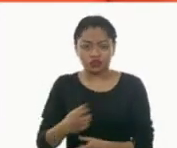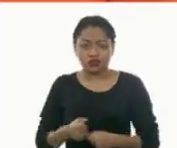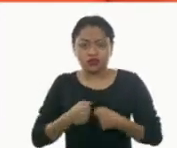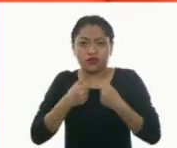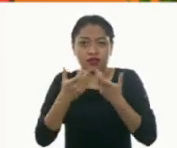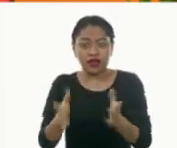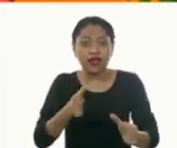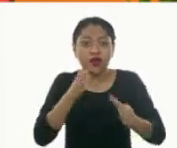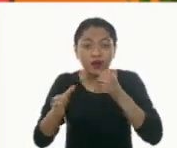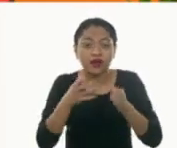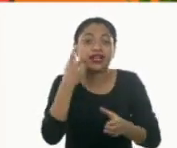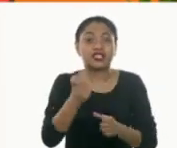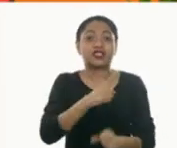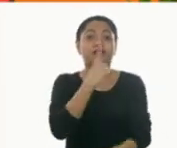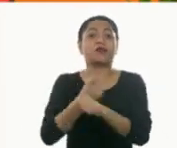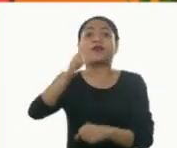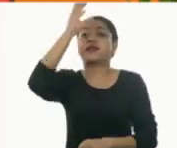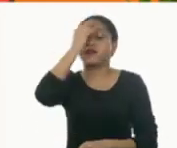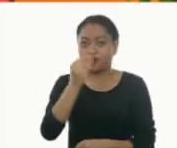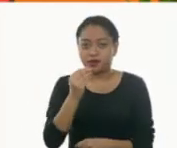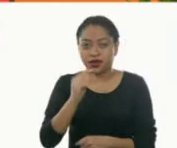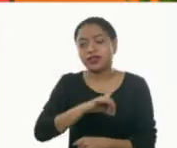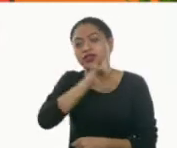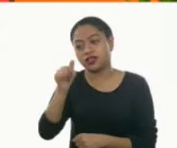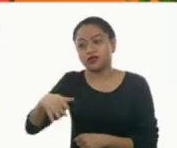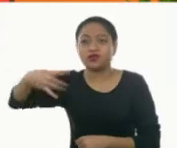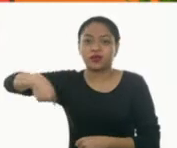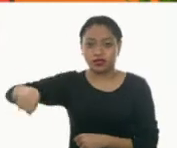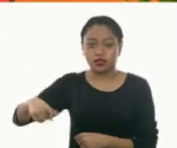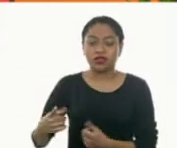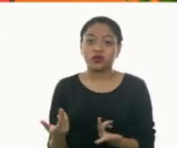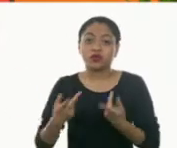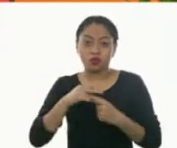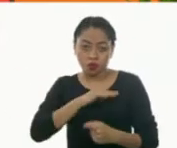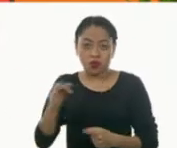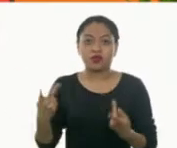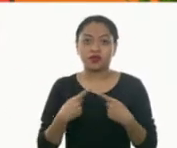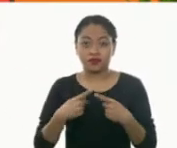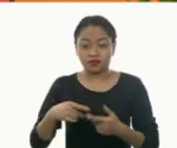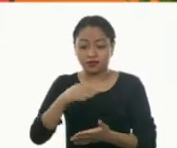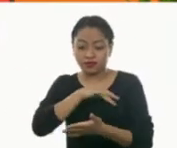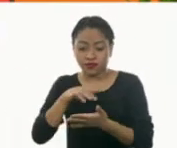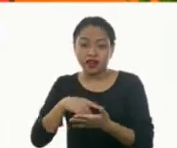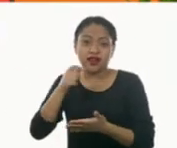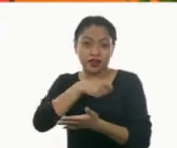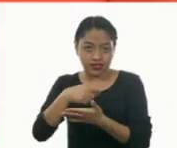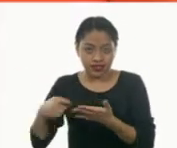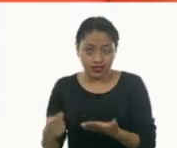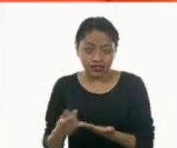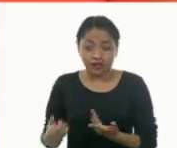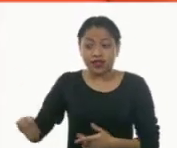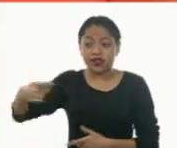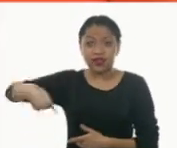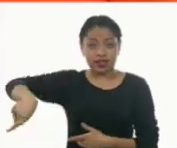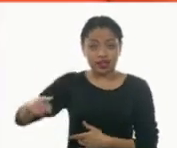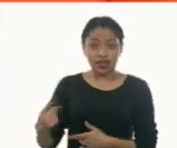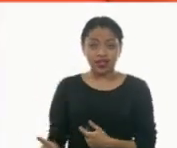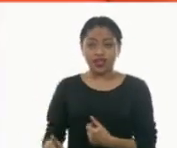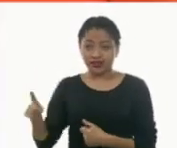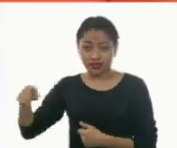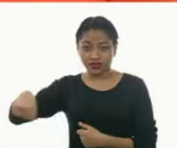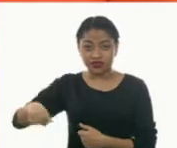se comunican. Entonces, lo primero es que entendamos que el problema no lo tienen los chicos,